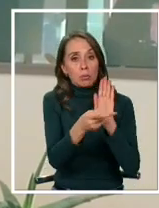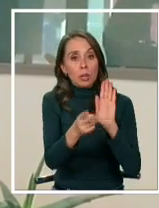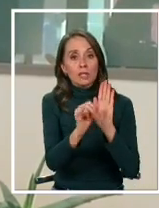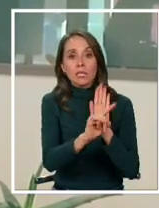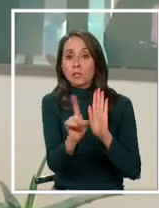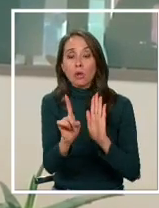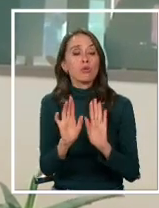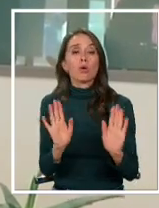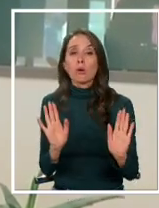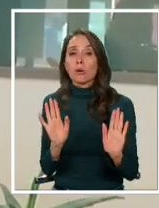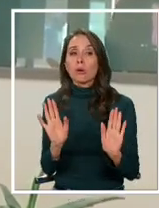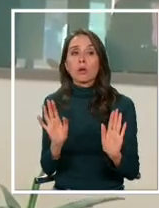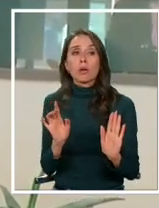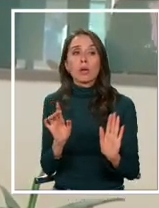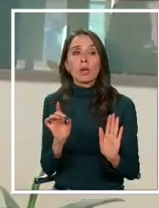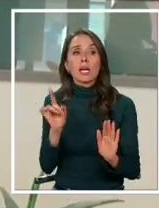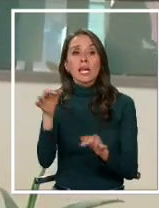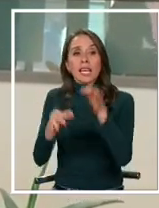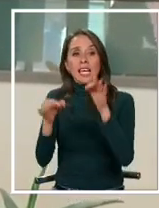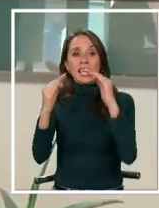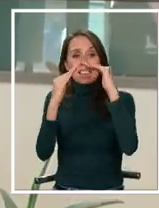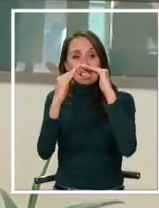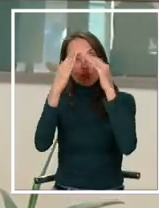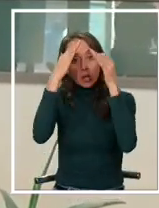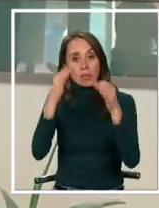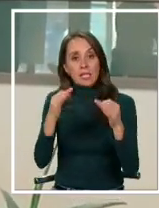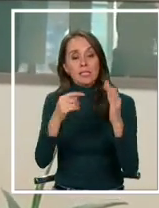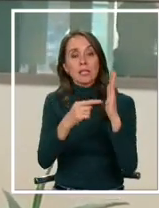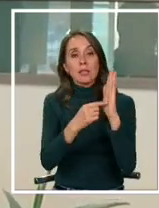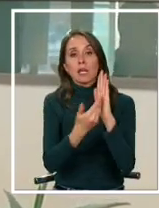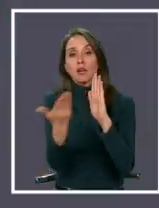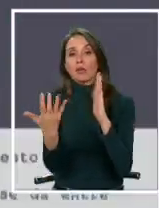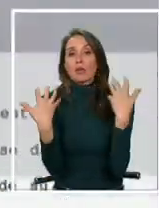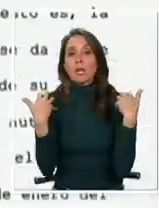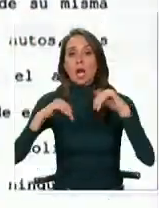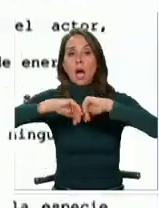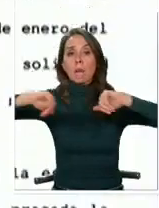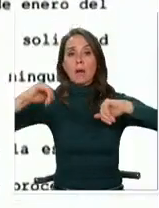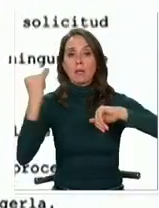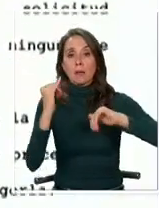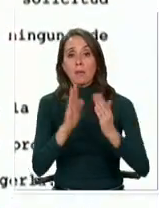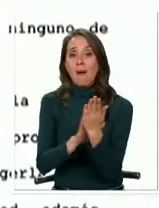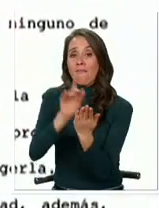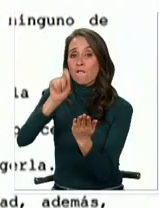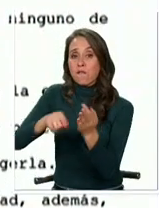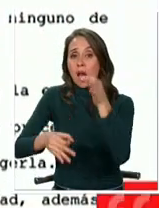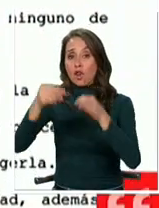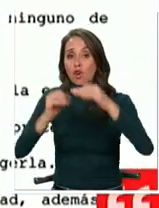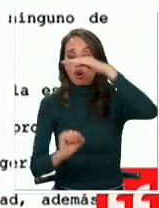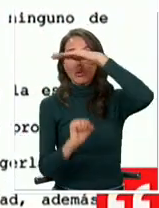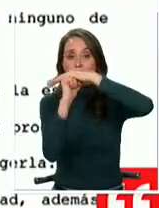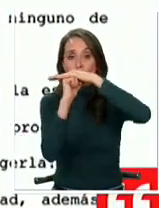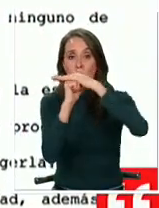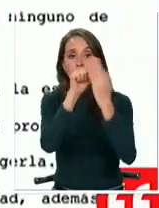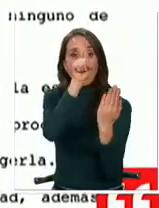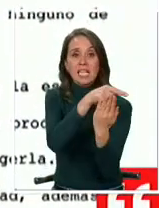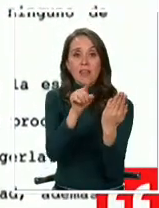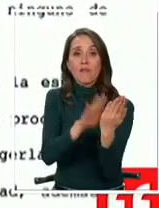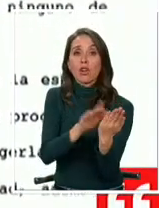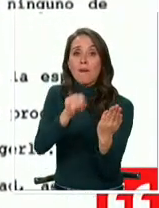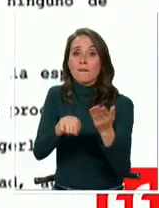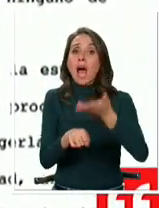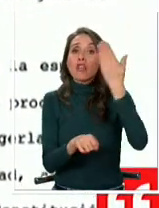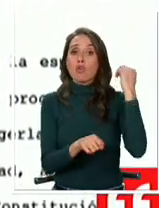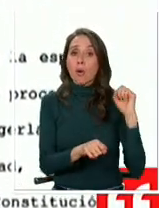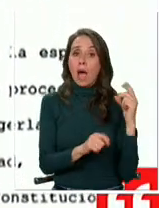señal eso los tribunales resuelven conforme a su facultad y su independencia el fallo del máximo tribunal revoca una sentencia